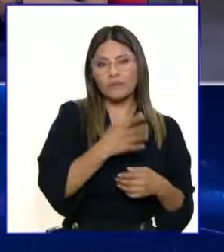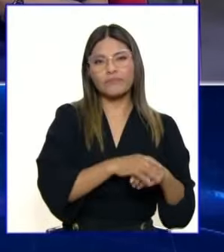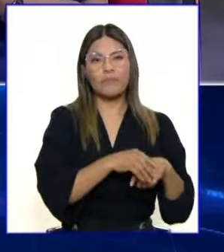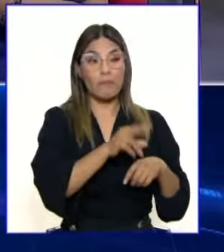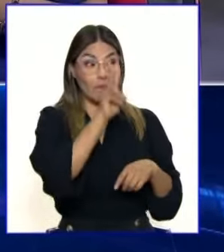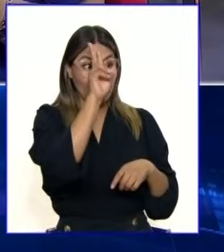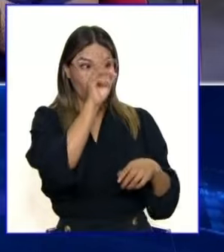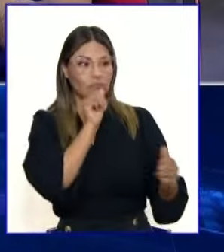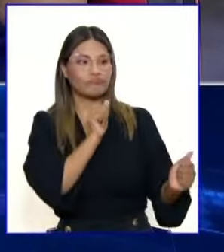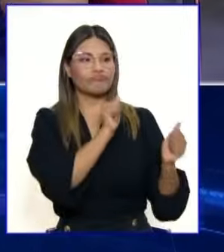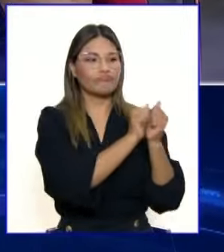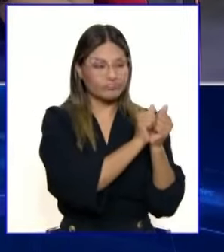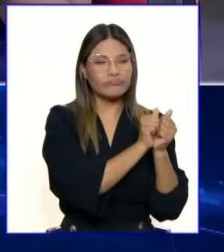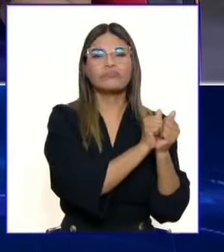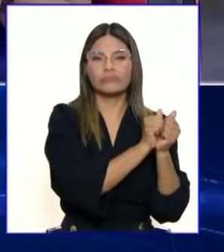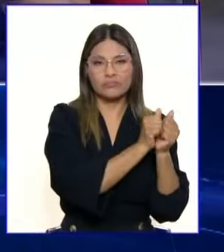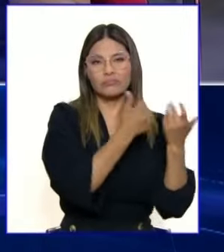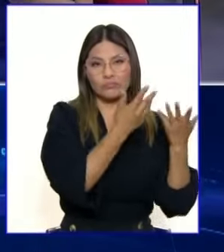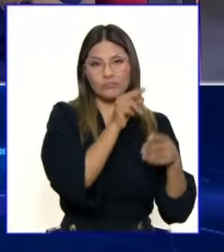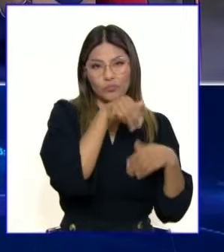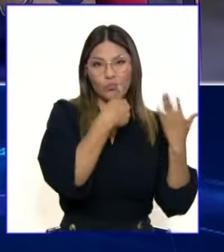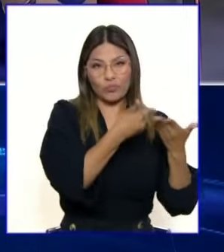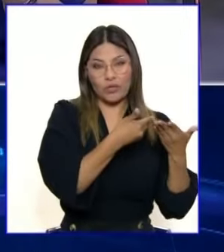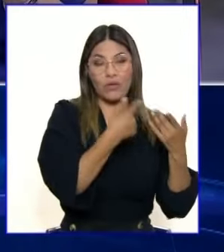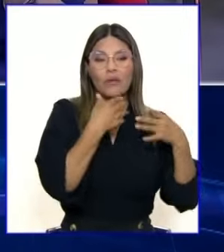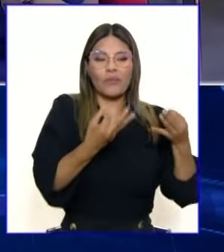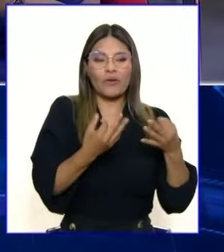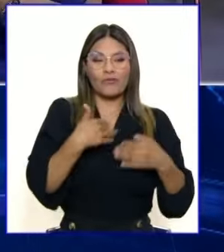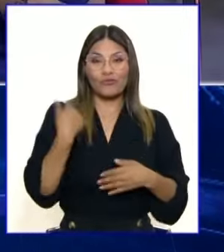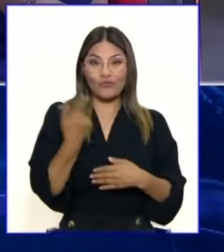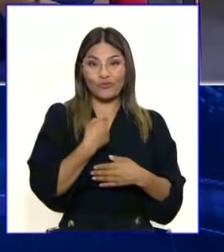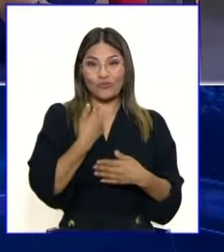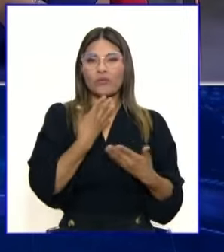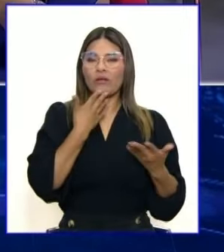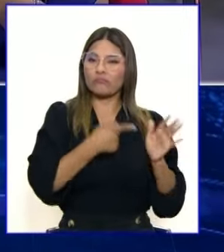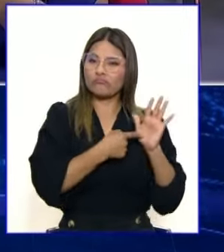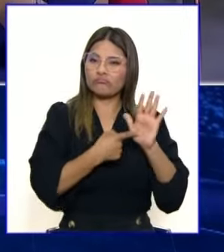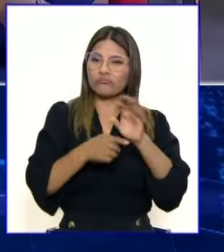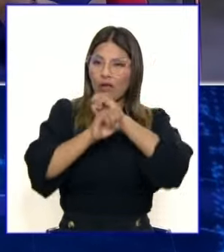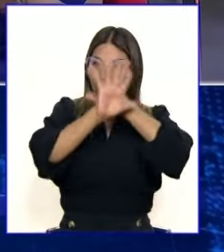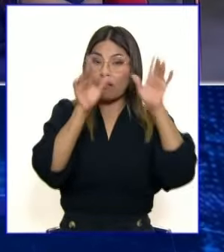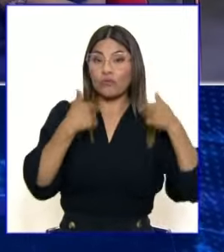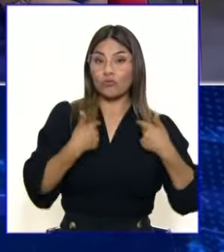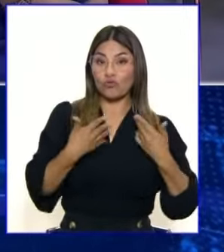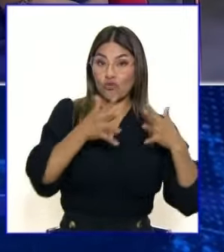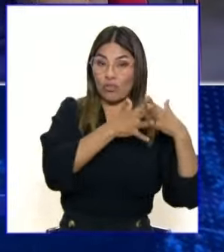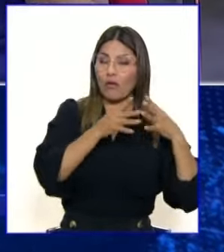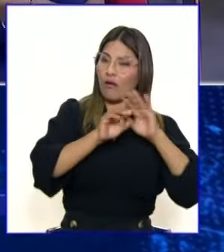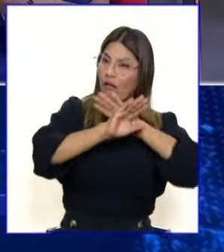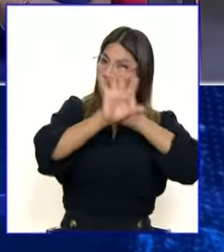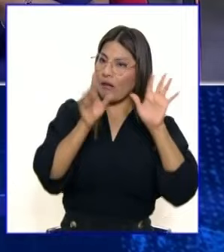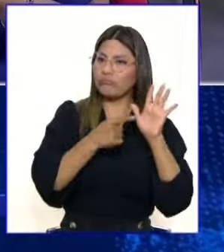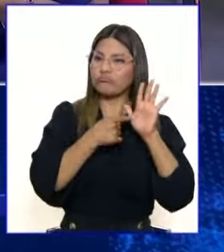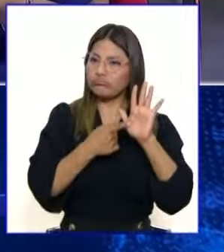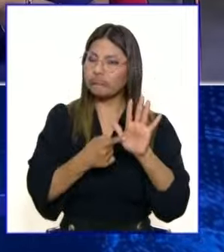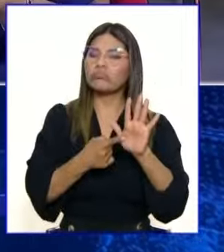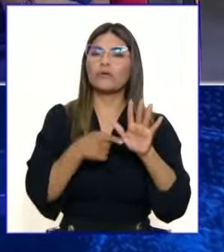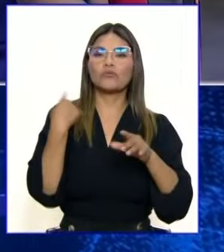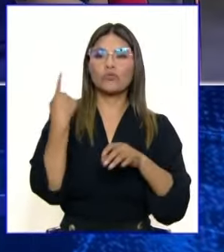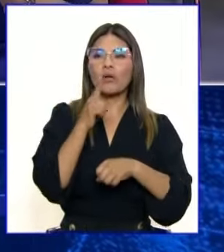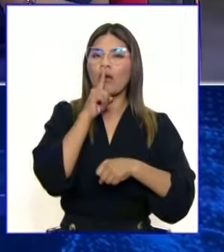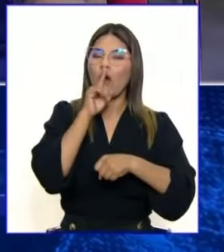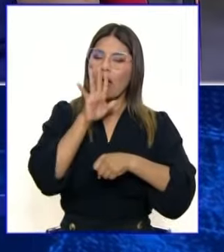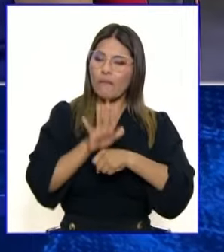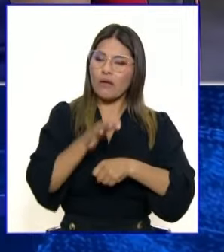Porque somos un socio que es transparente, somos confiables y estamos muy comprometidos con